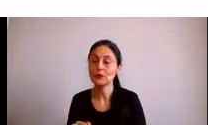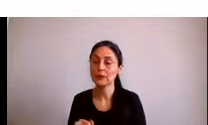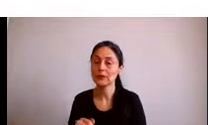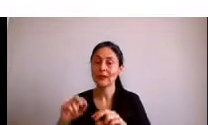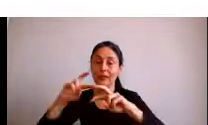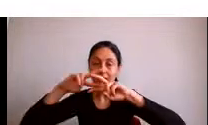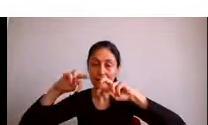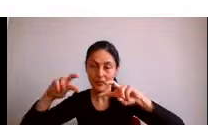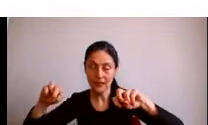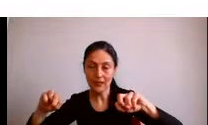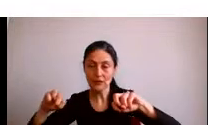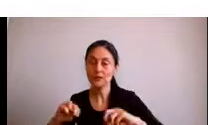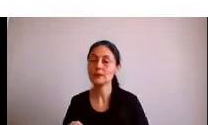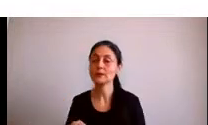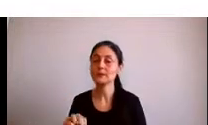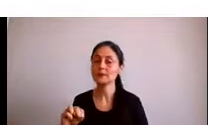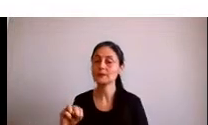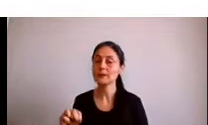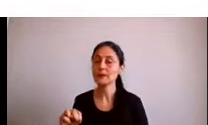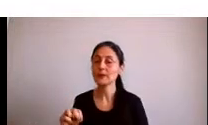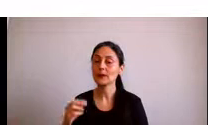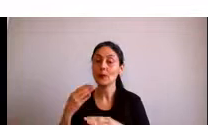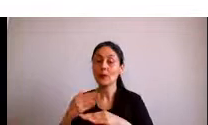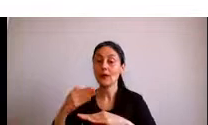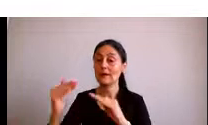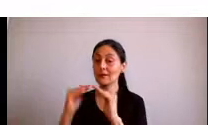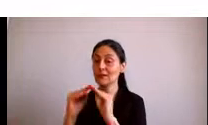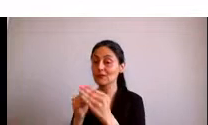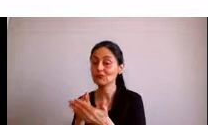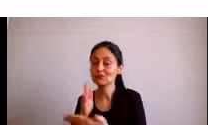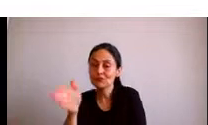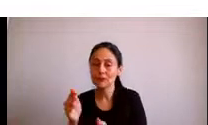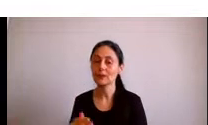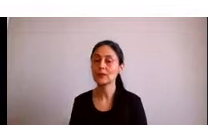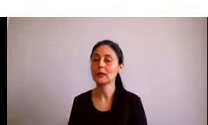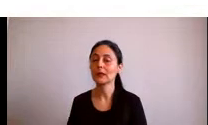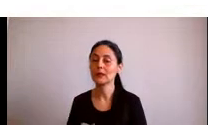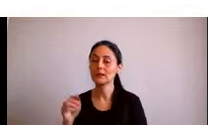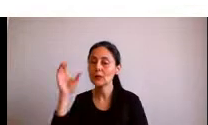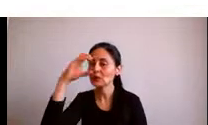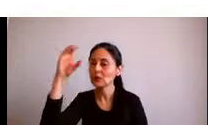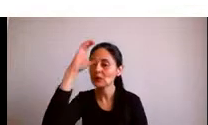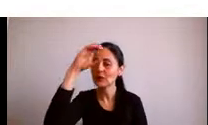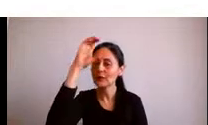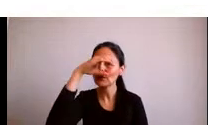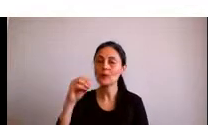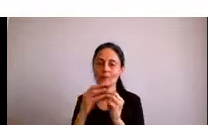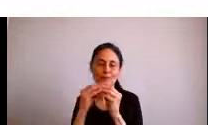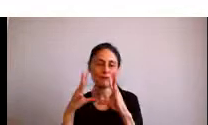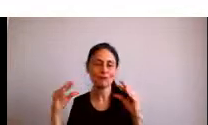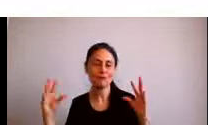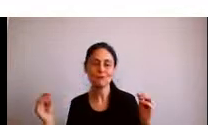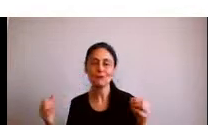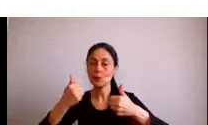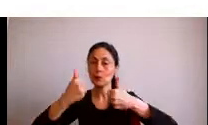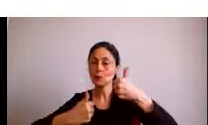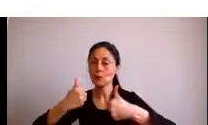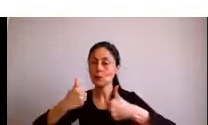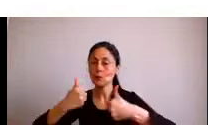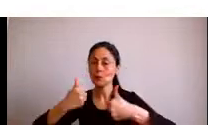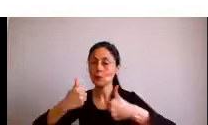perfil de egreso como carrera en la Universidad Central y es lo que se busca hoy día con muchas de las carreras, porque hoy día nosotros buscamos apuntar